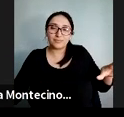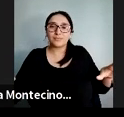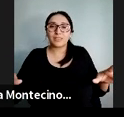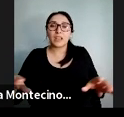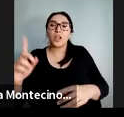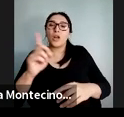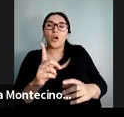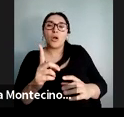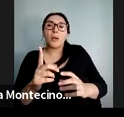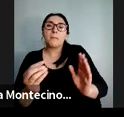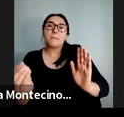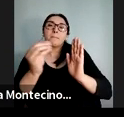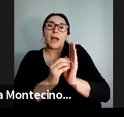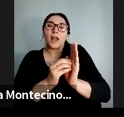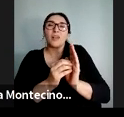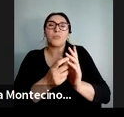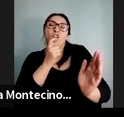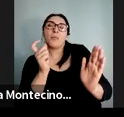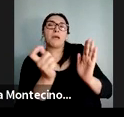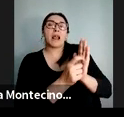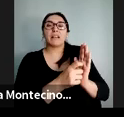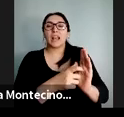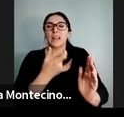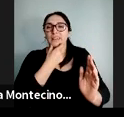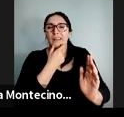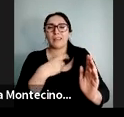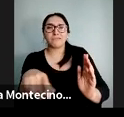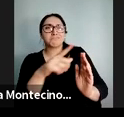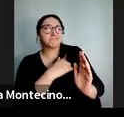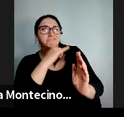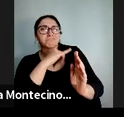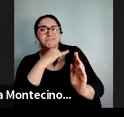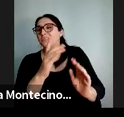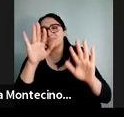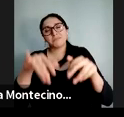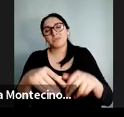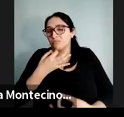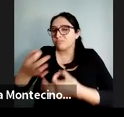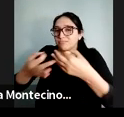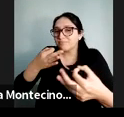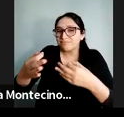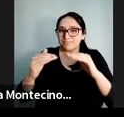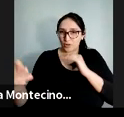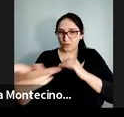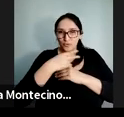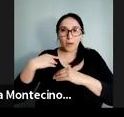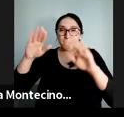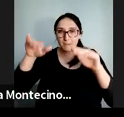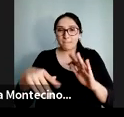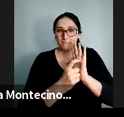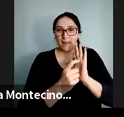motes anglosajones, que podamos hablarlo desde el mismo territorio. Dentro de eso, nosotras también